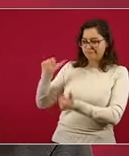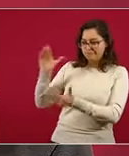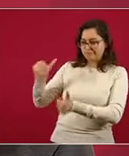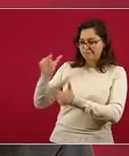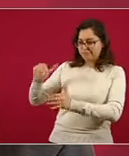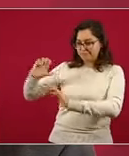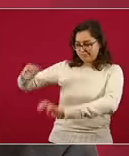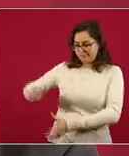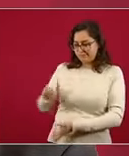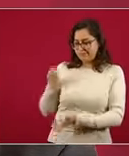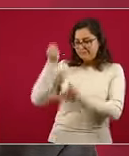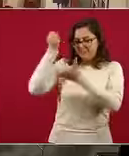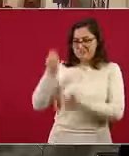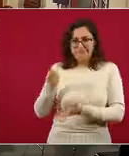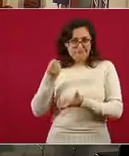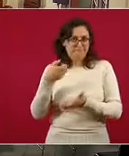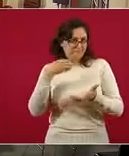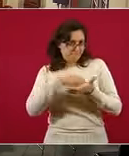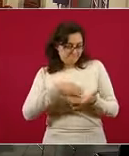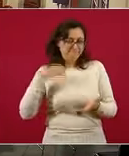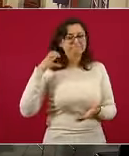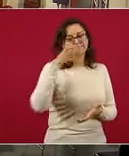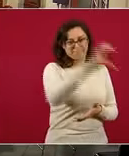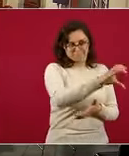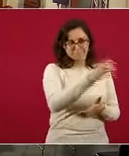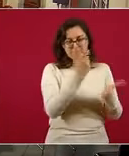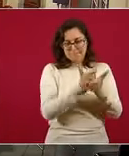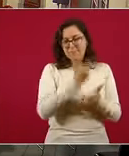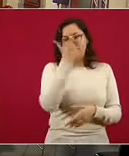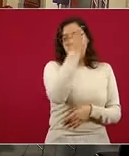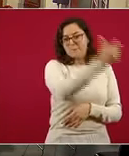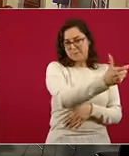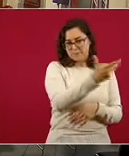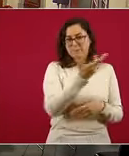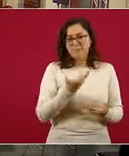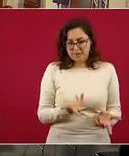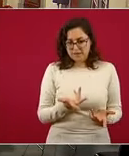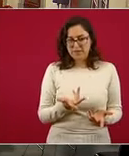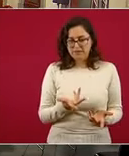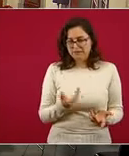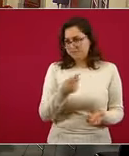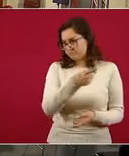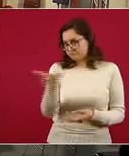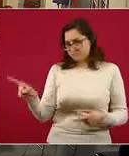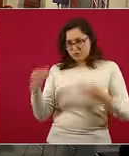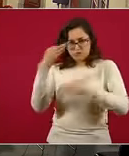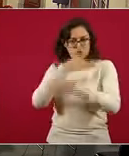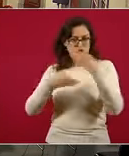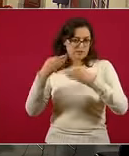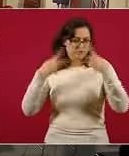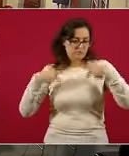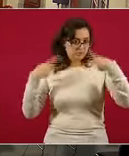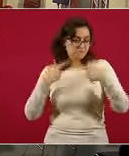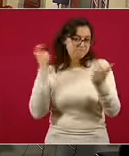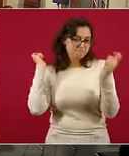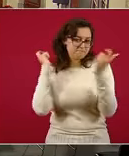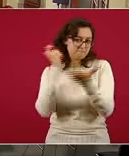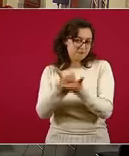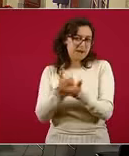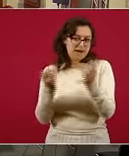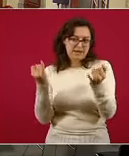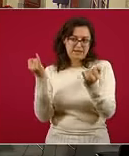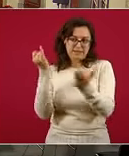Tesoro Público se nutre de los impuestos generales y especiales y demás contribuciones o mecanismos de recaudación que